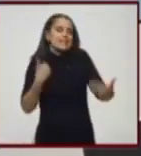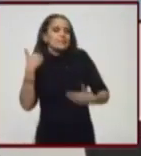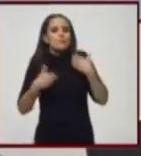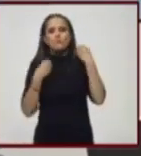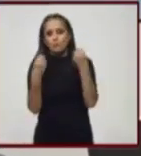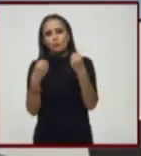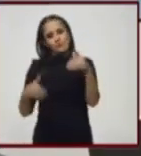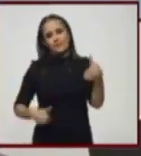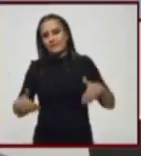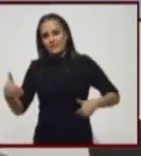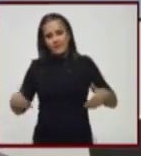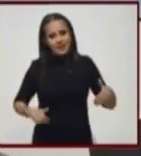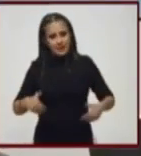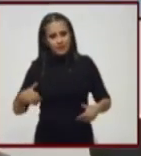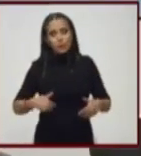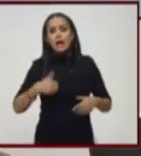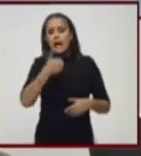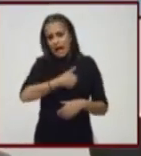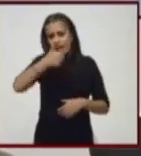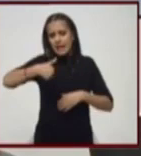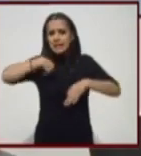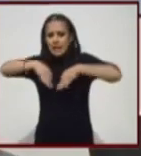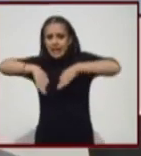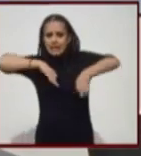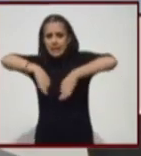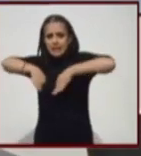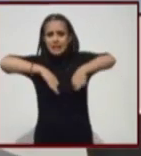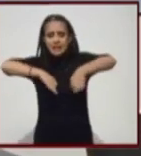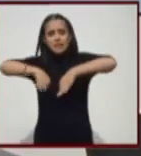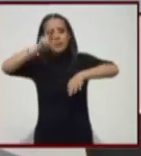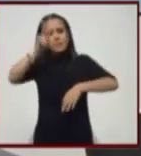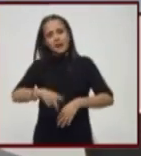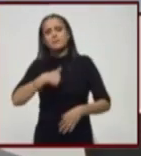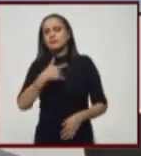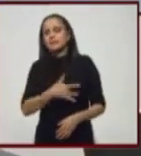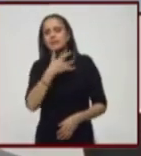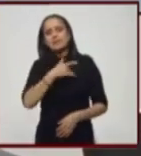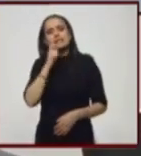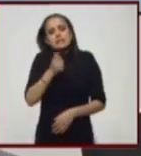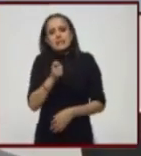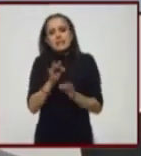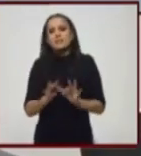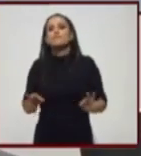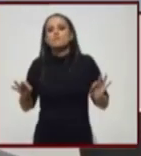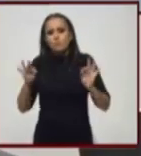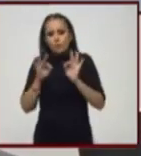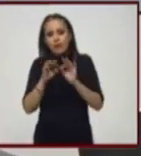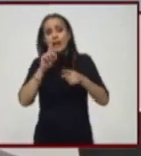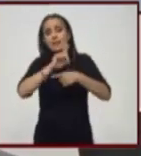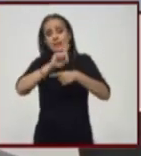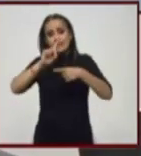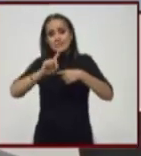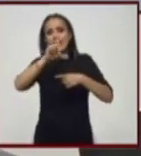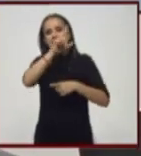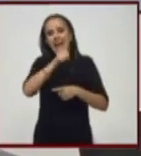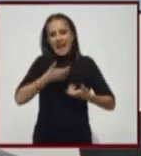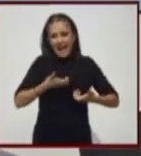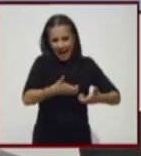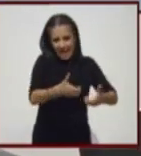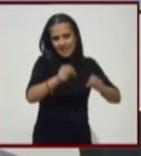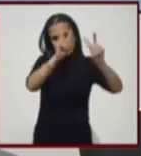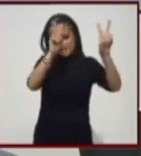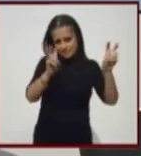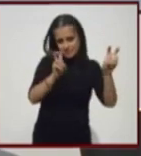todos y cada uno de los trabajos en los que puedo participar han sido muy significativos desde la calle que dirigió julio